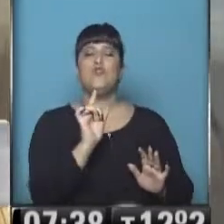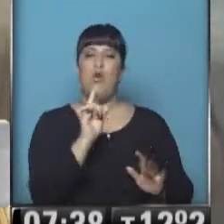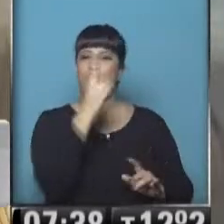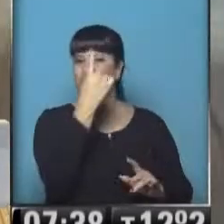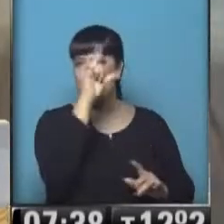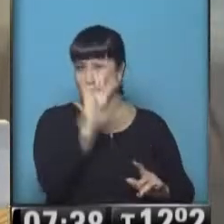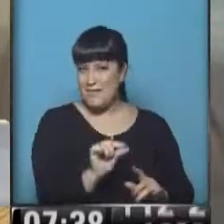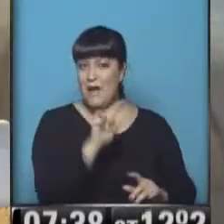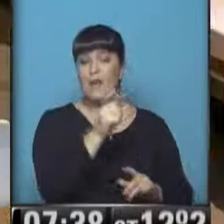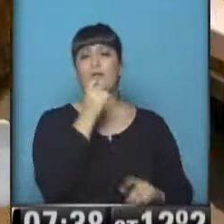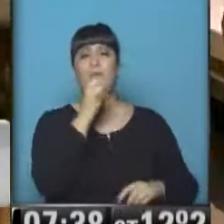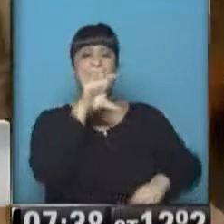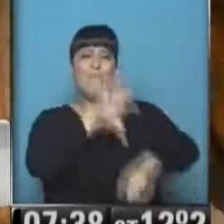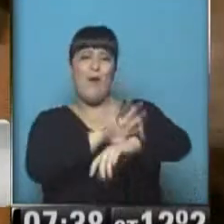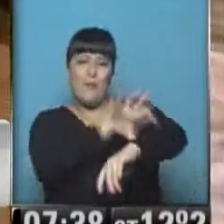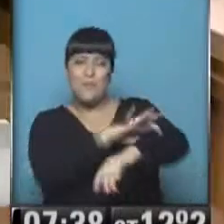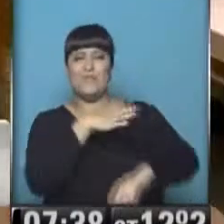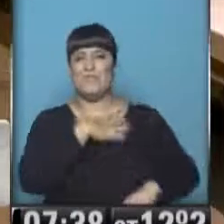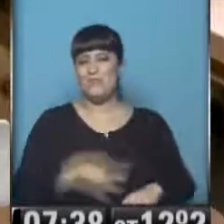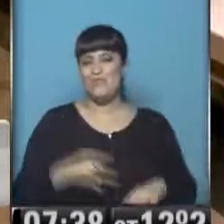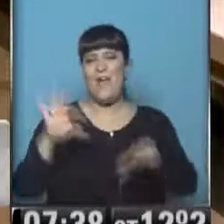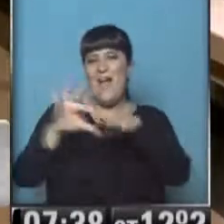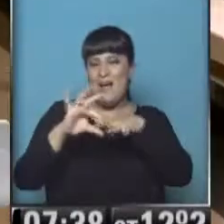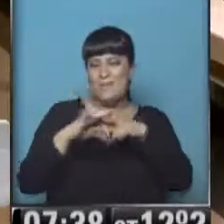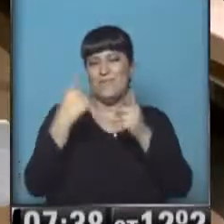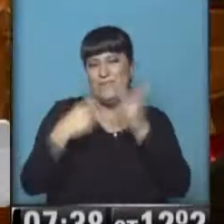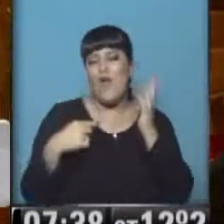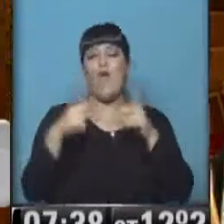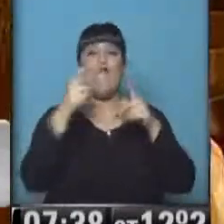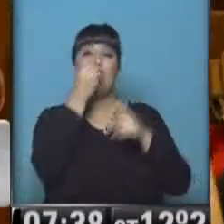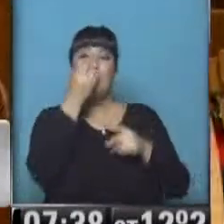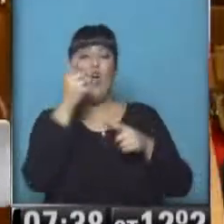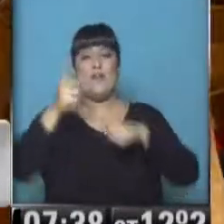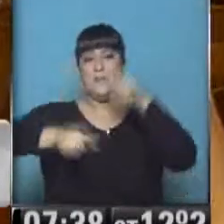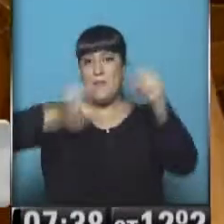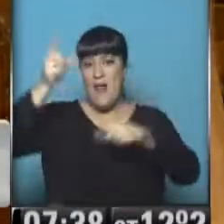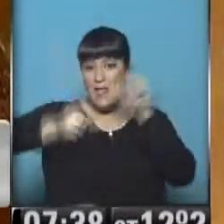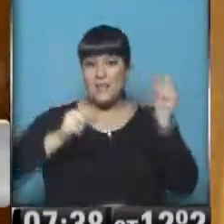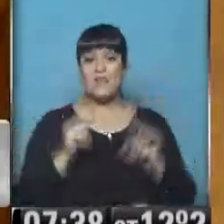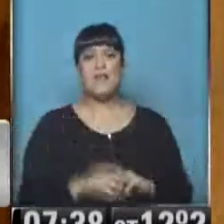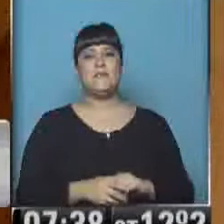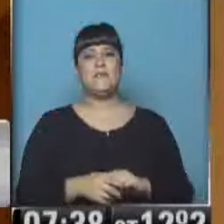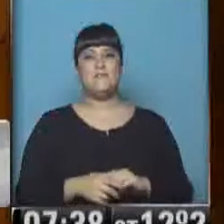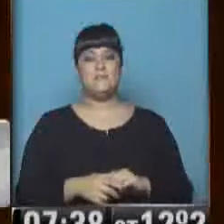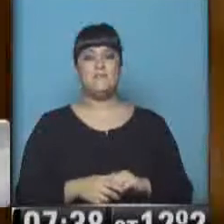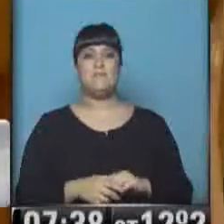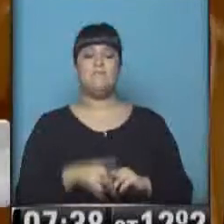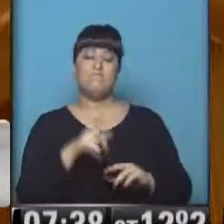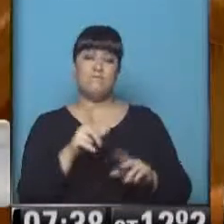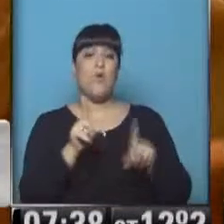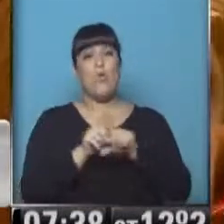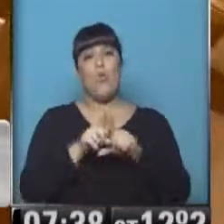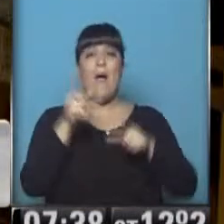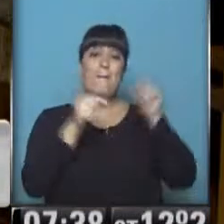ejemplo, bisutería y regalos, flores y plantas, que hicieron que por ahí con una plantita